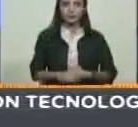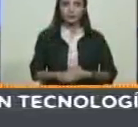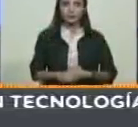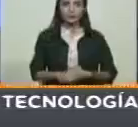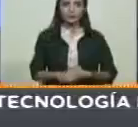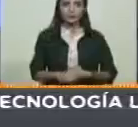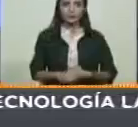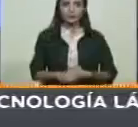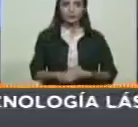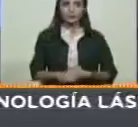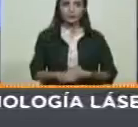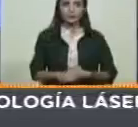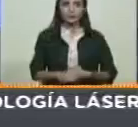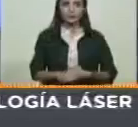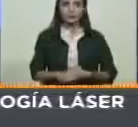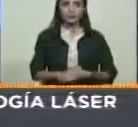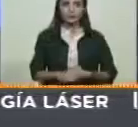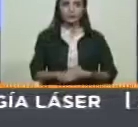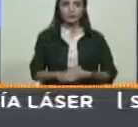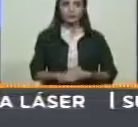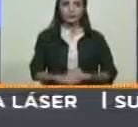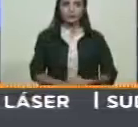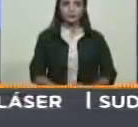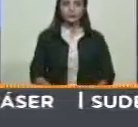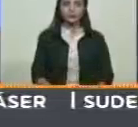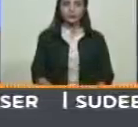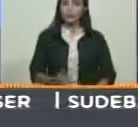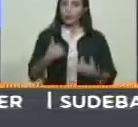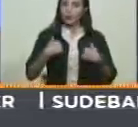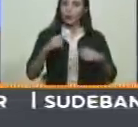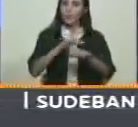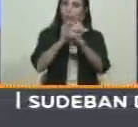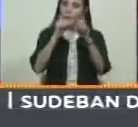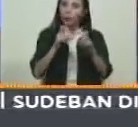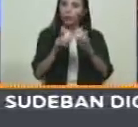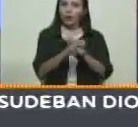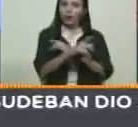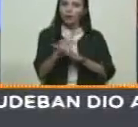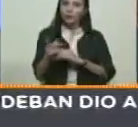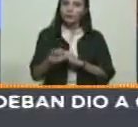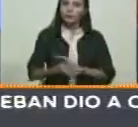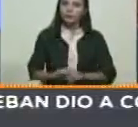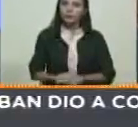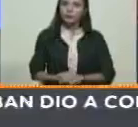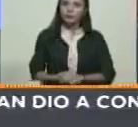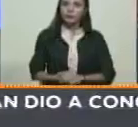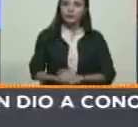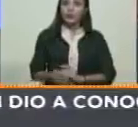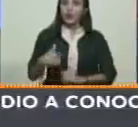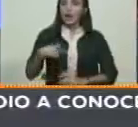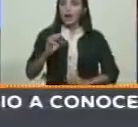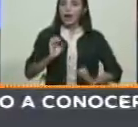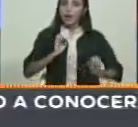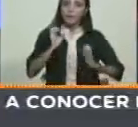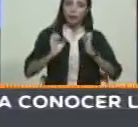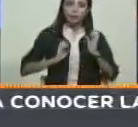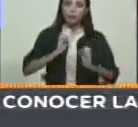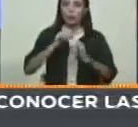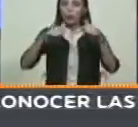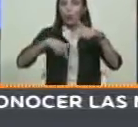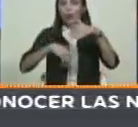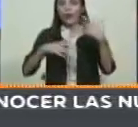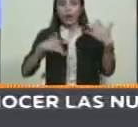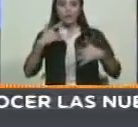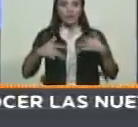pero yo les pregunto a ustedes más allá de emoción de la marcha del acto de hoy